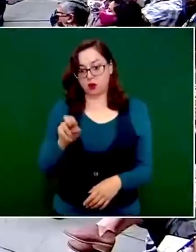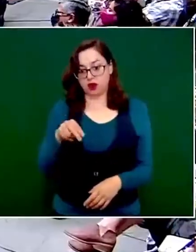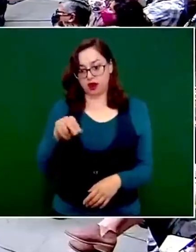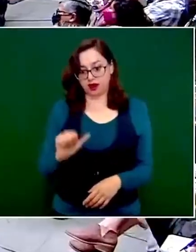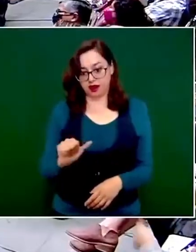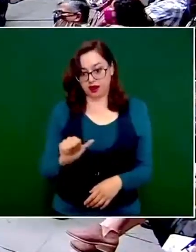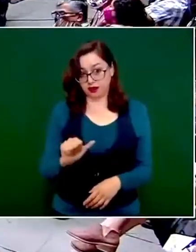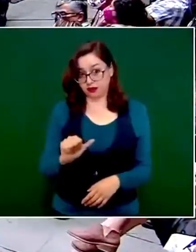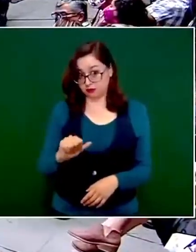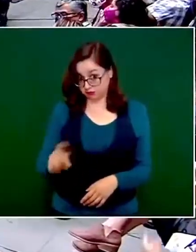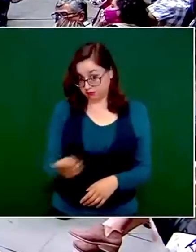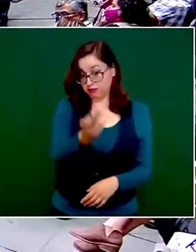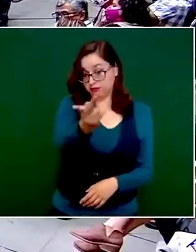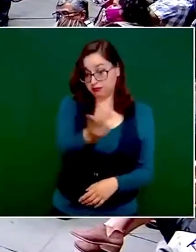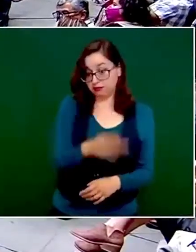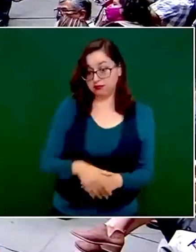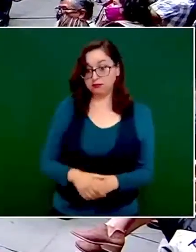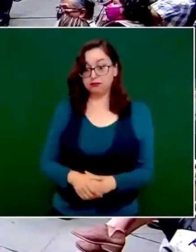Morena?